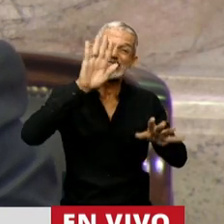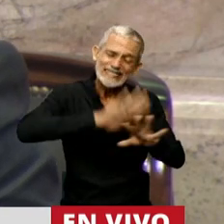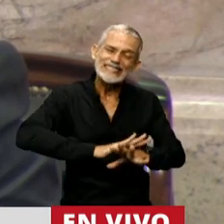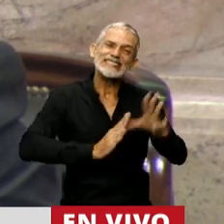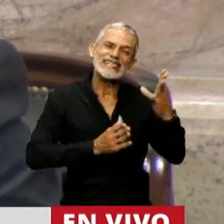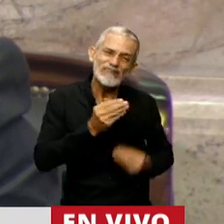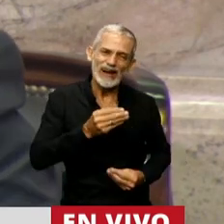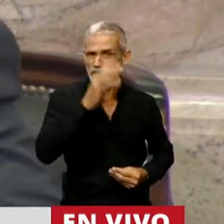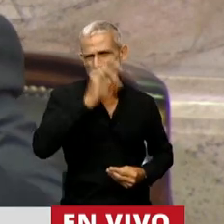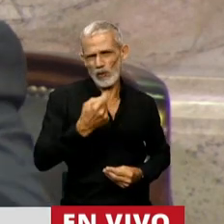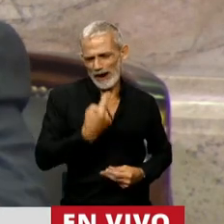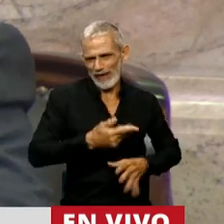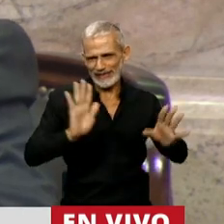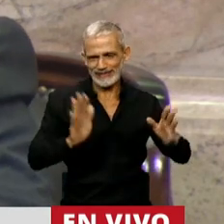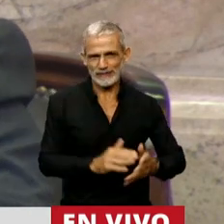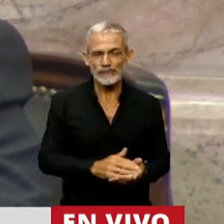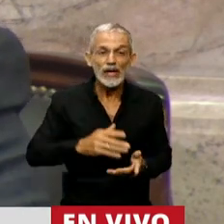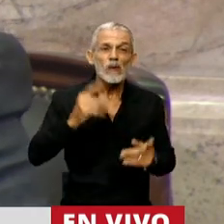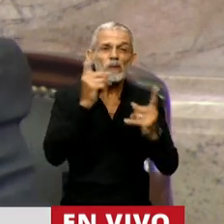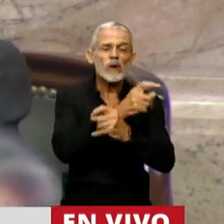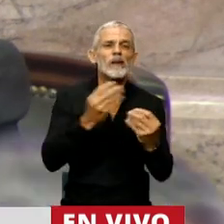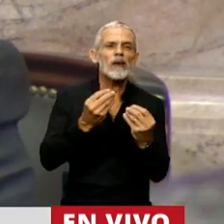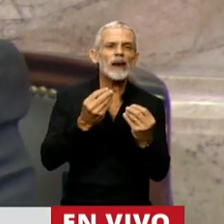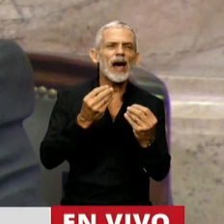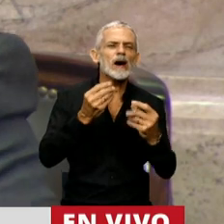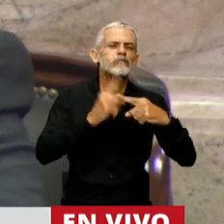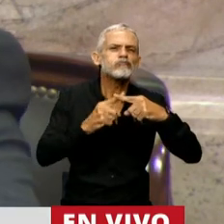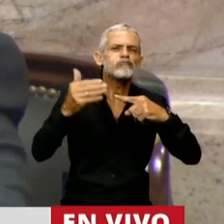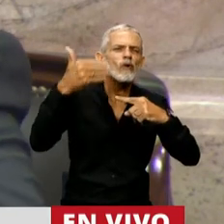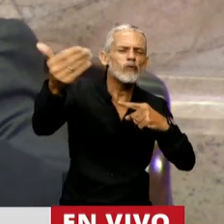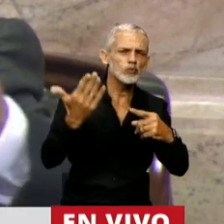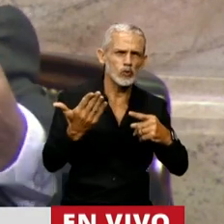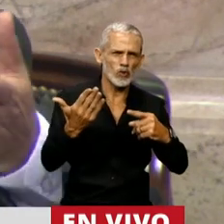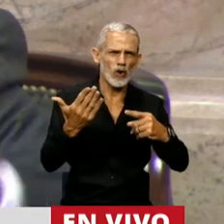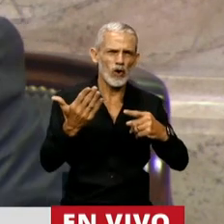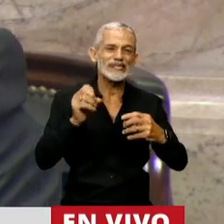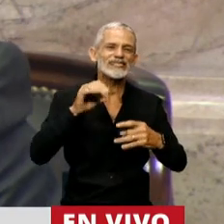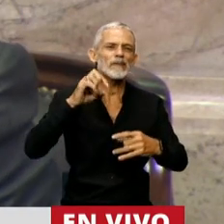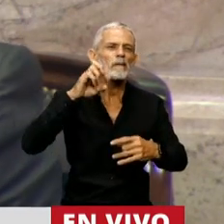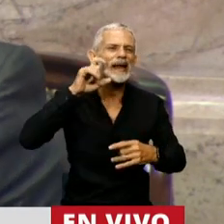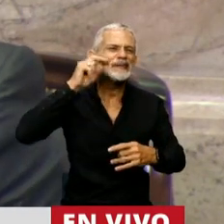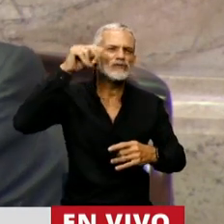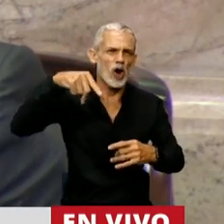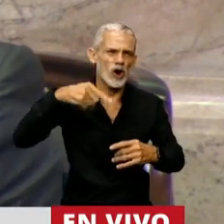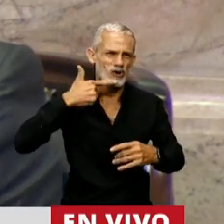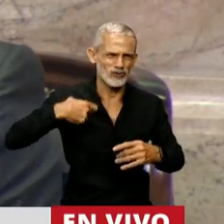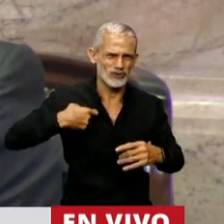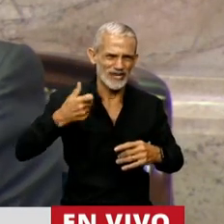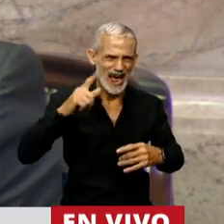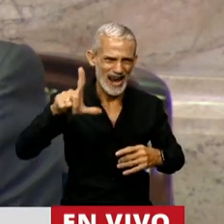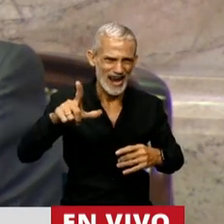previsibilidad. Y digo un problema de previsibilidad, que paradójicamente se llama previsión social, porque